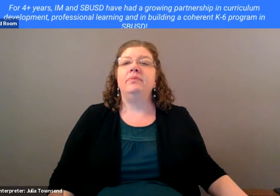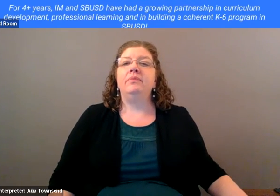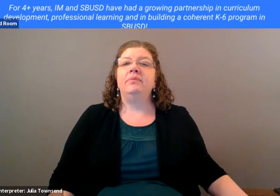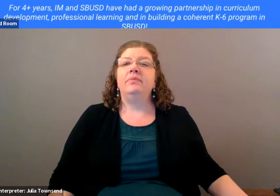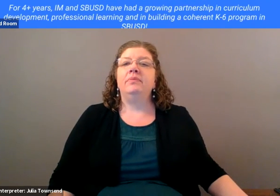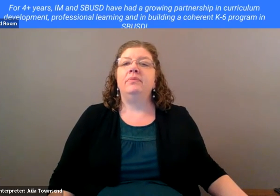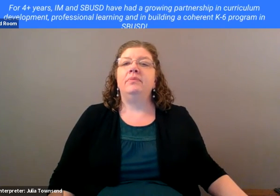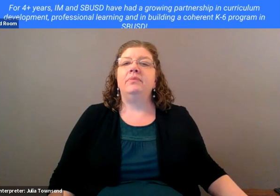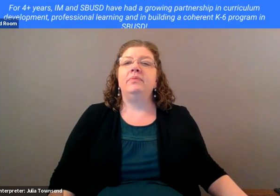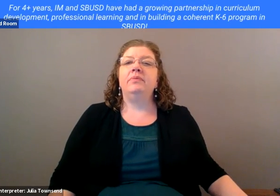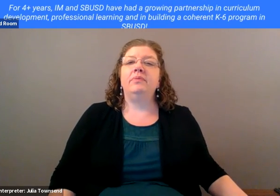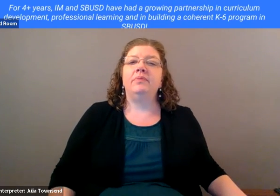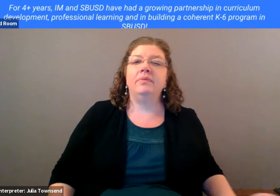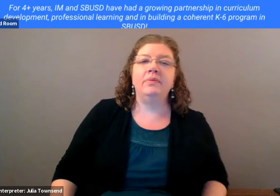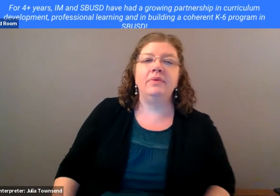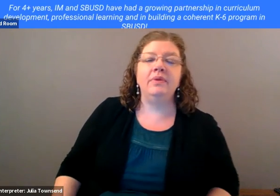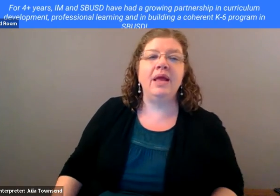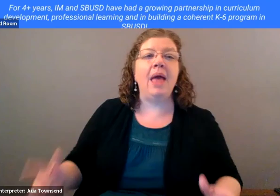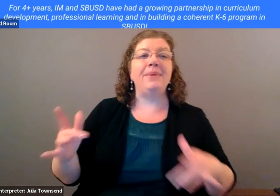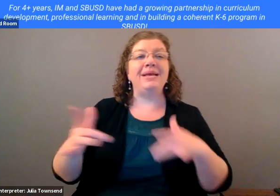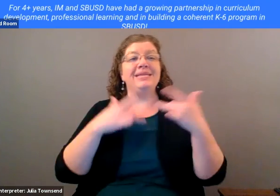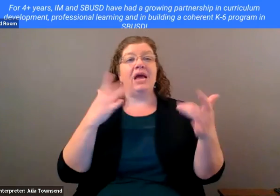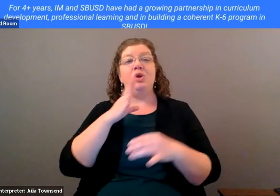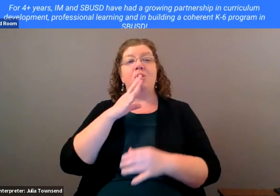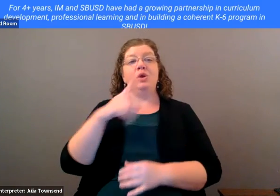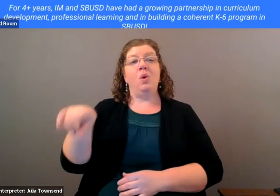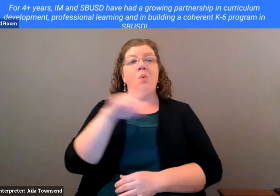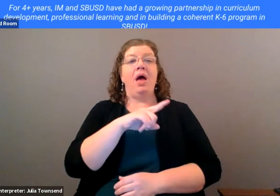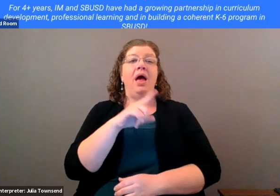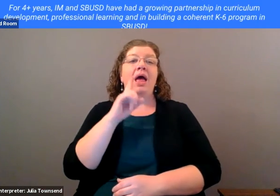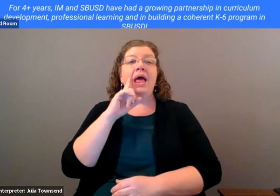Estoy muy emocionada de poder compartir con ustedes del por qué